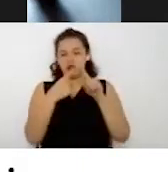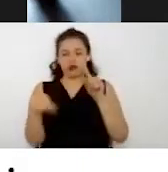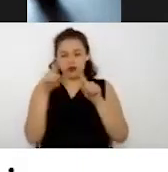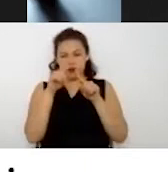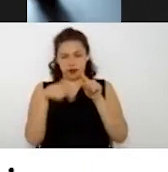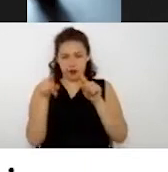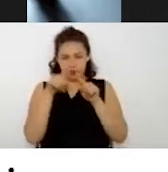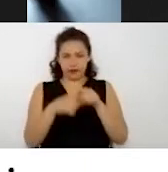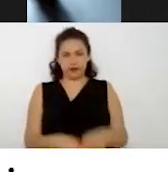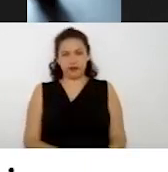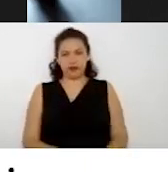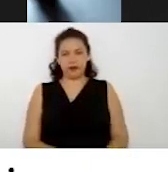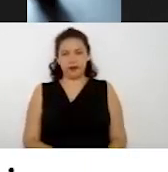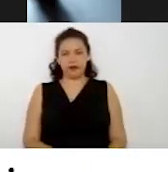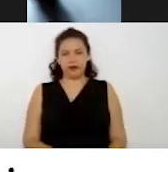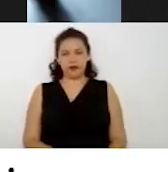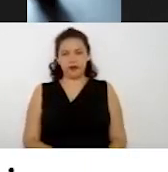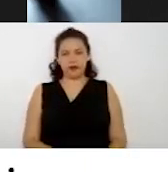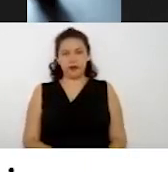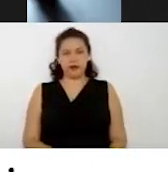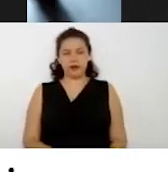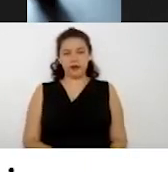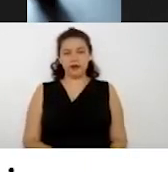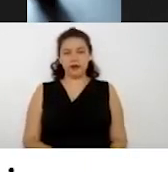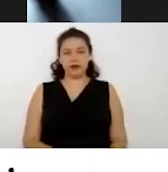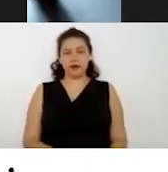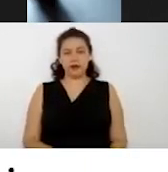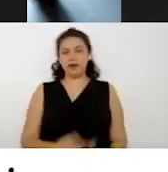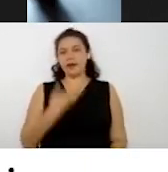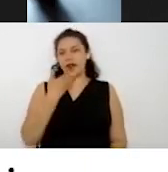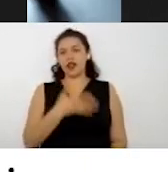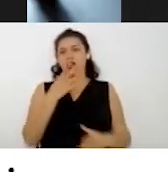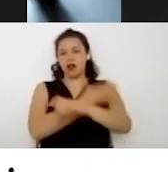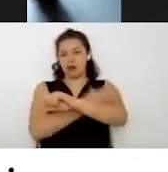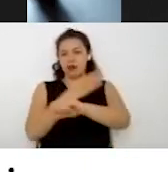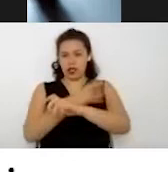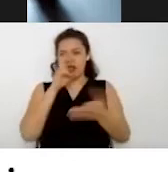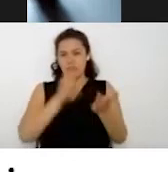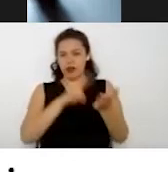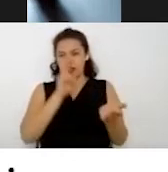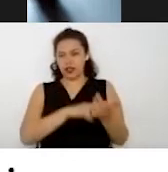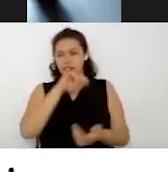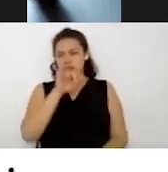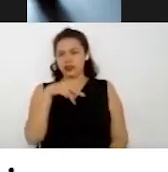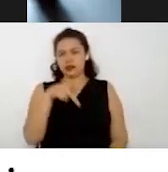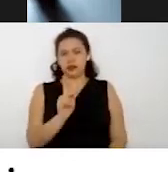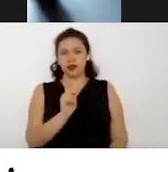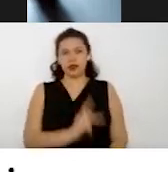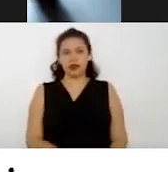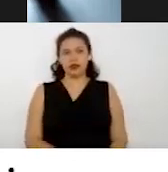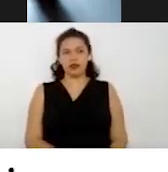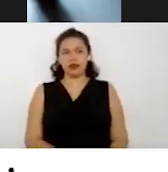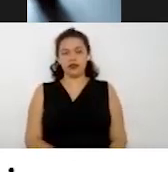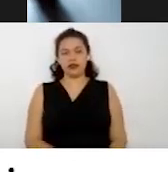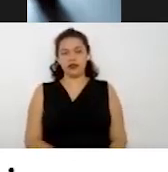bien. Lo que nos comenta aquí la compañera es válido, sí. Sin embargo, hay